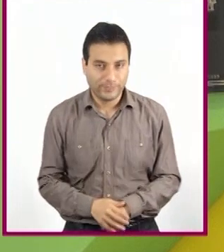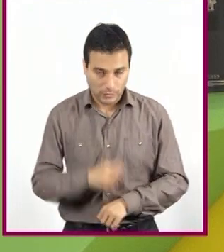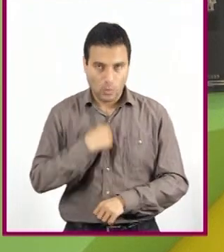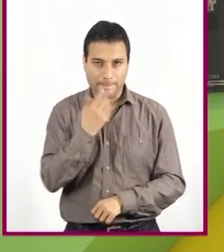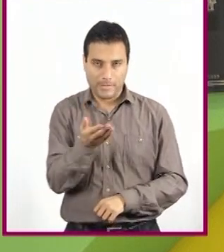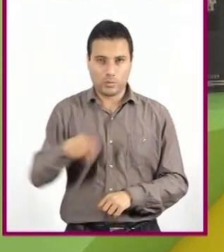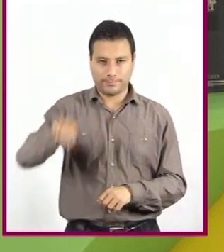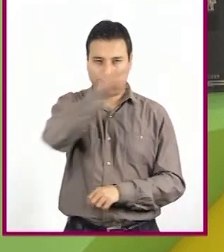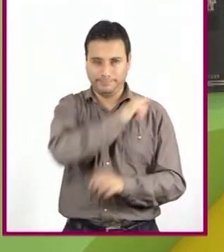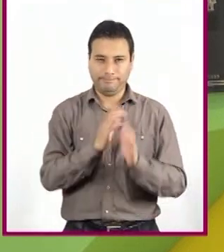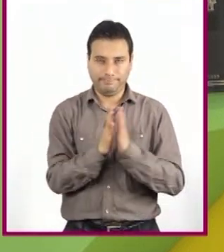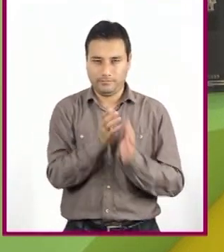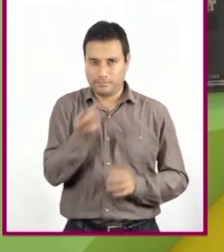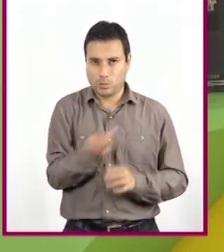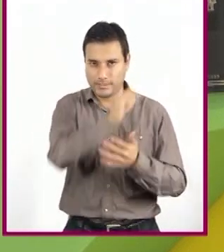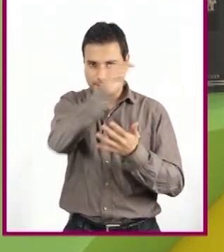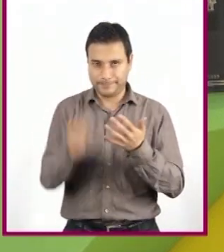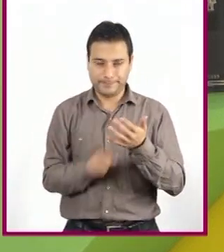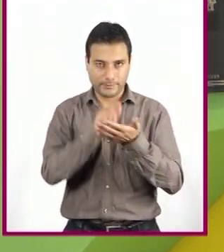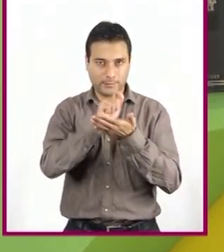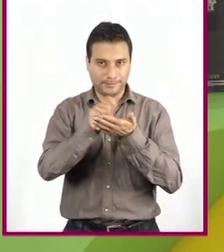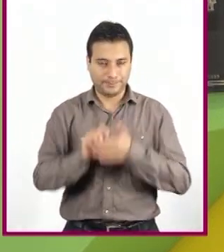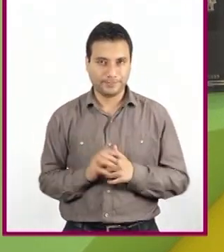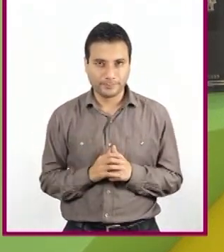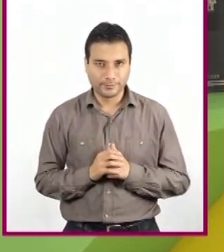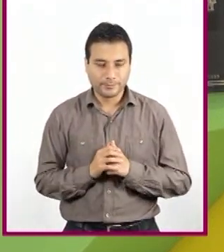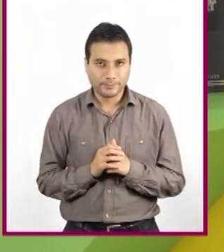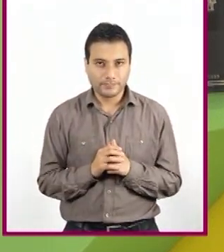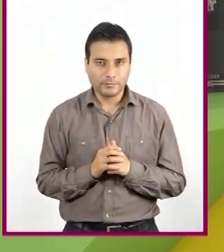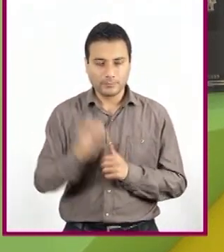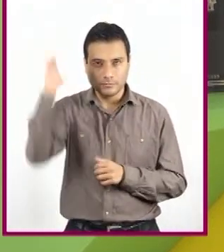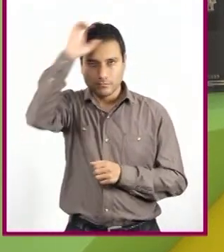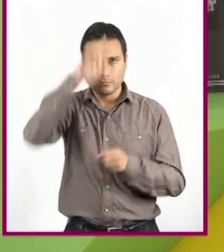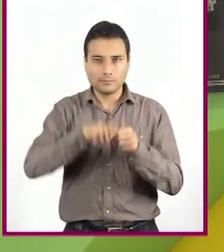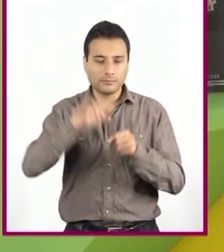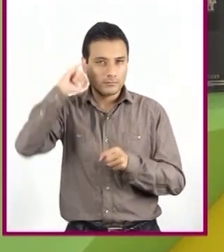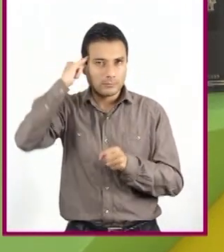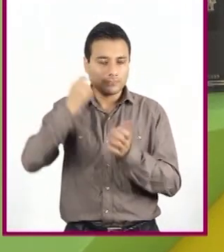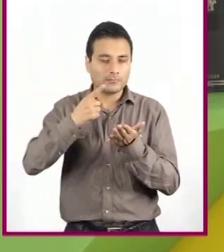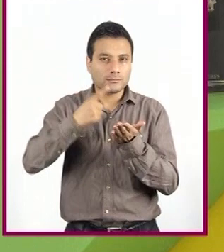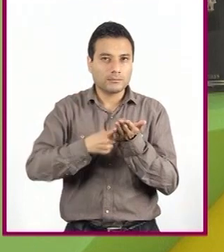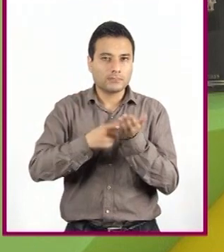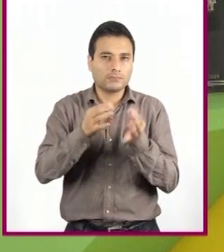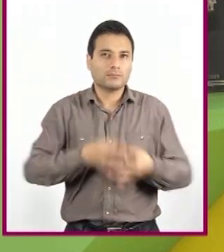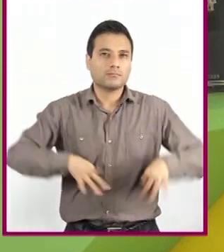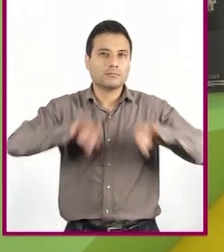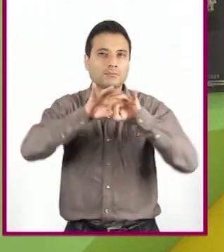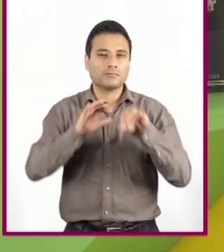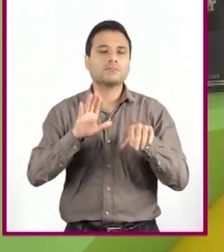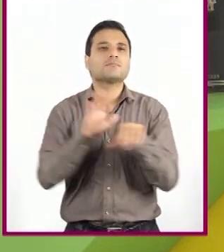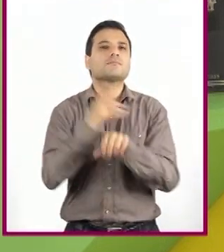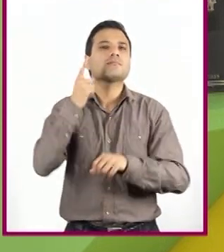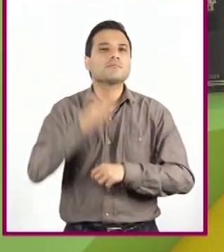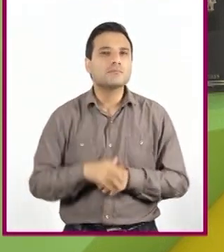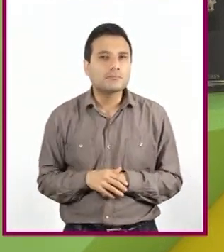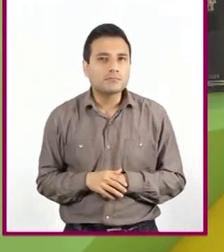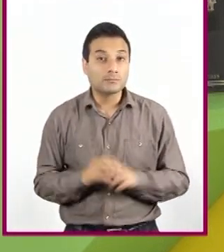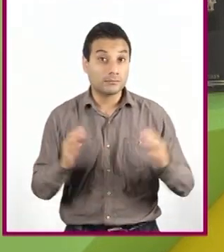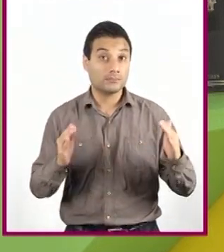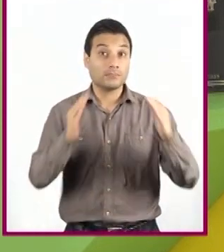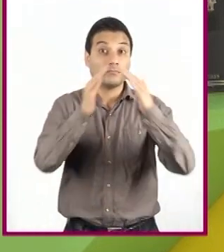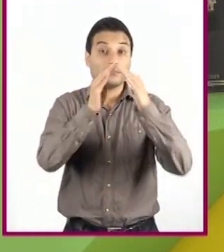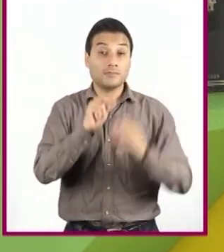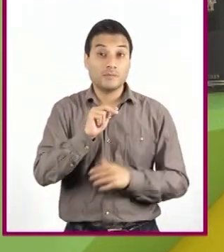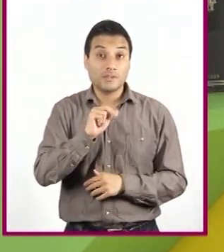anoten las siguientes preguntas. ¿Por qué es importante la cultura totonaca? ¿Por qué la pirámide de los nichos es la